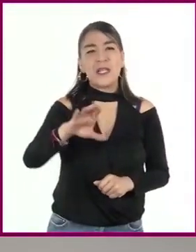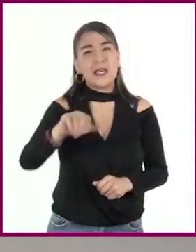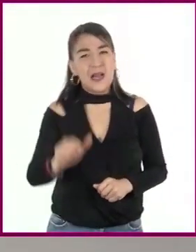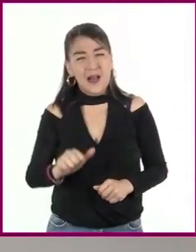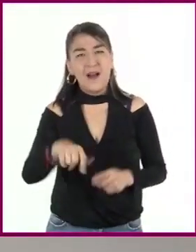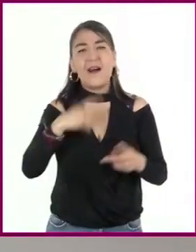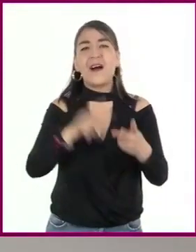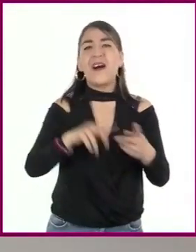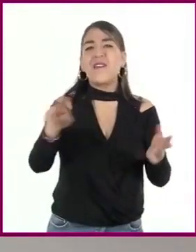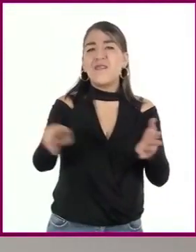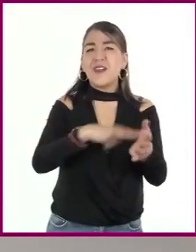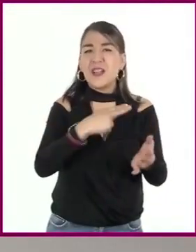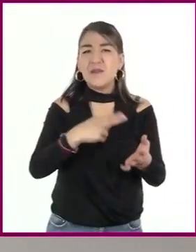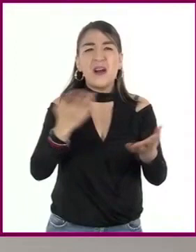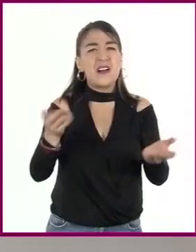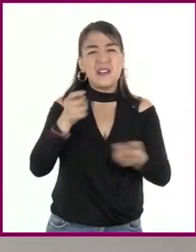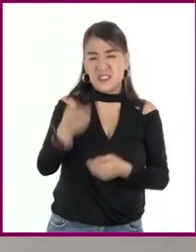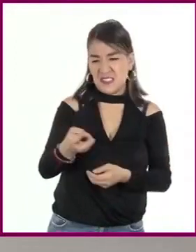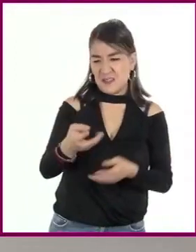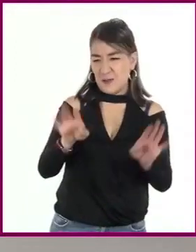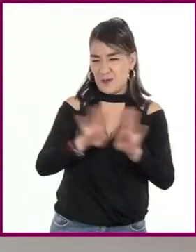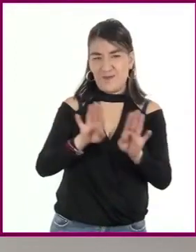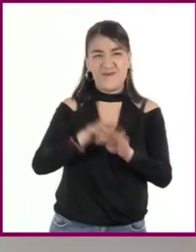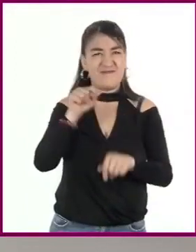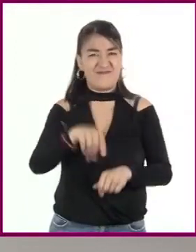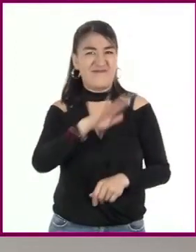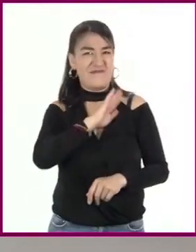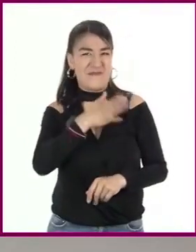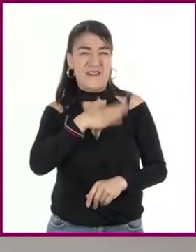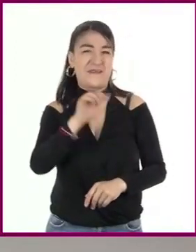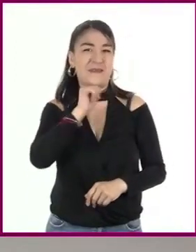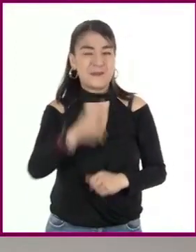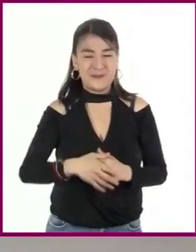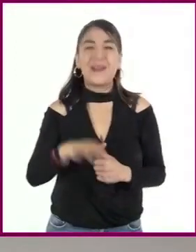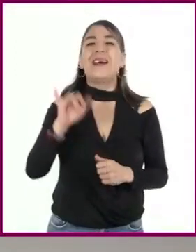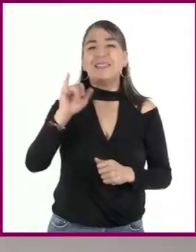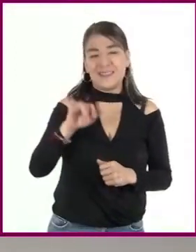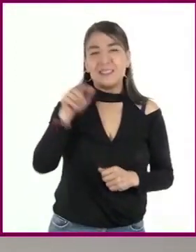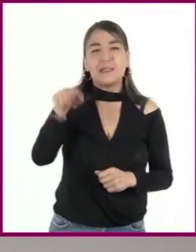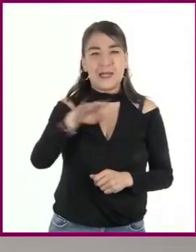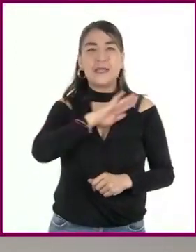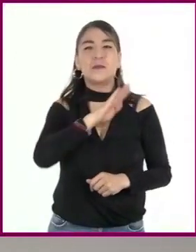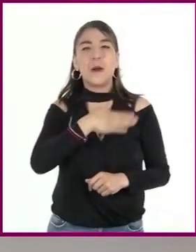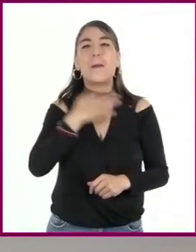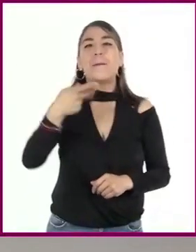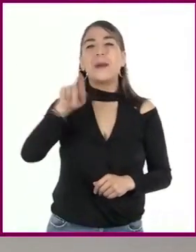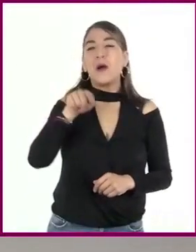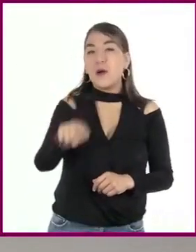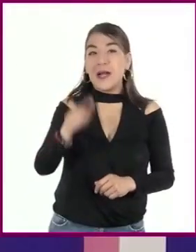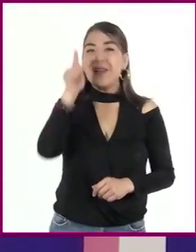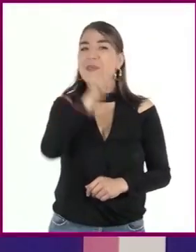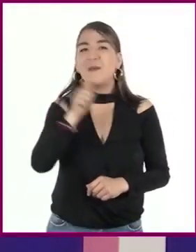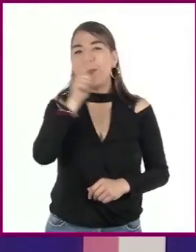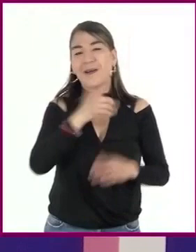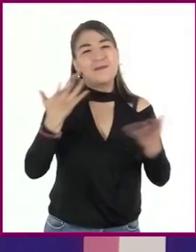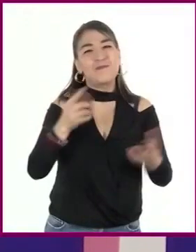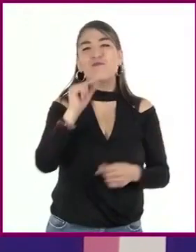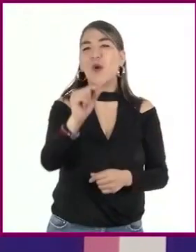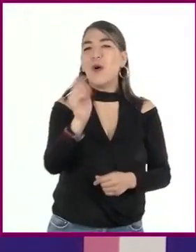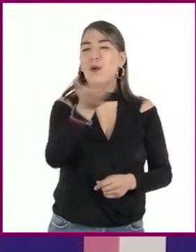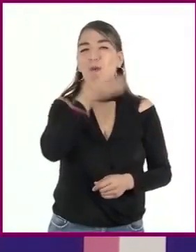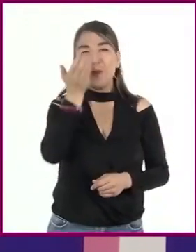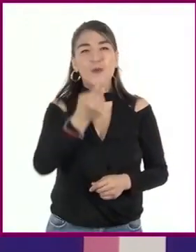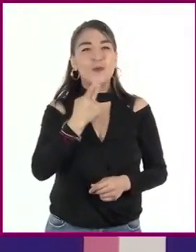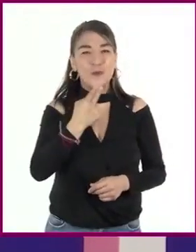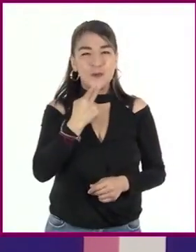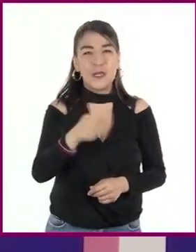calce? Eso ni siquiera suena español. Sí, es español, pero como te dije, no es usual. La rúbrica